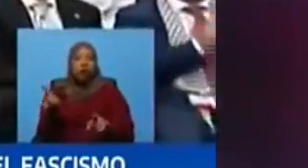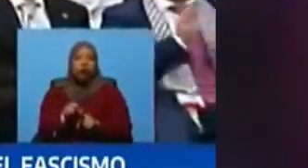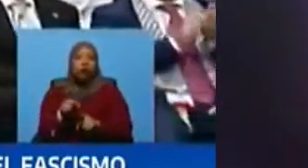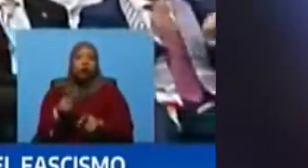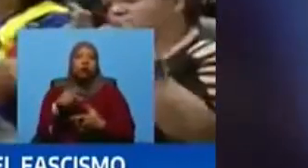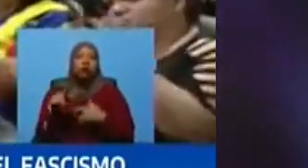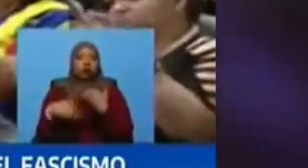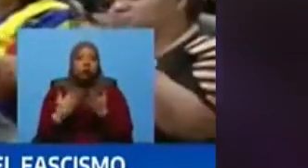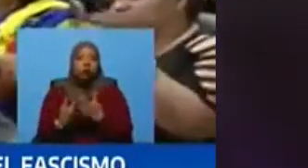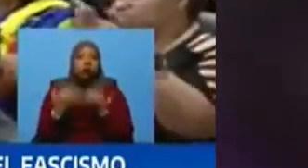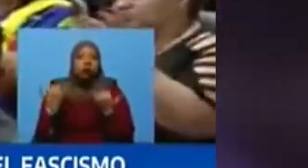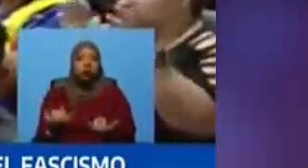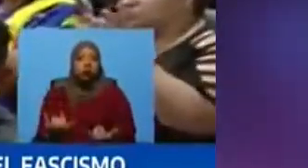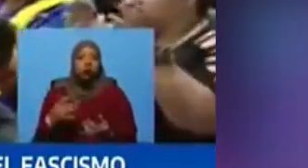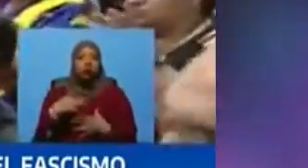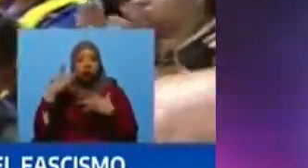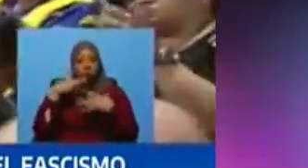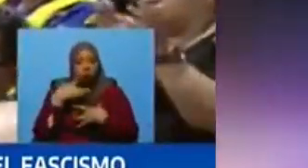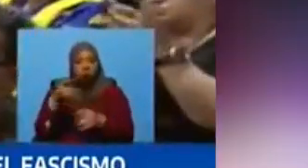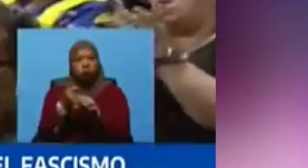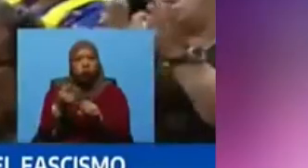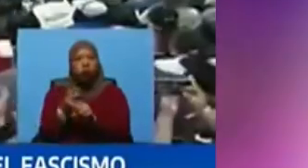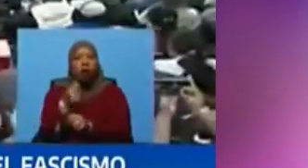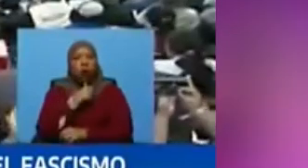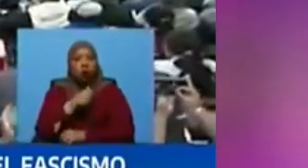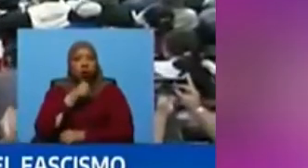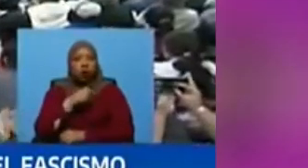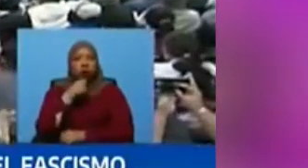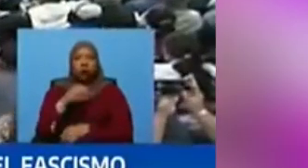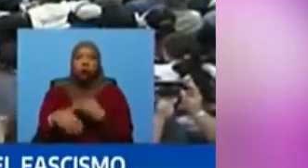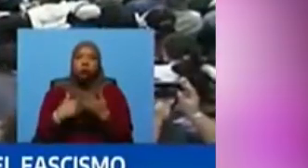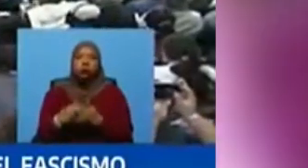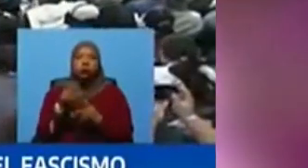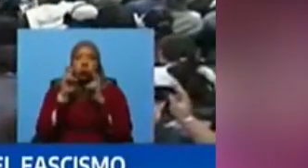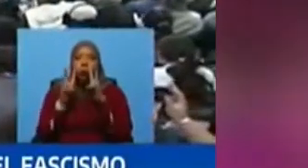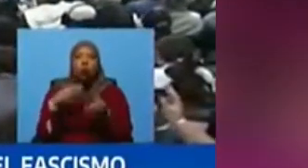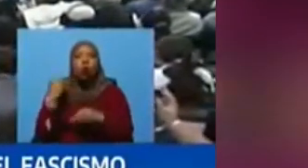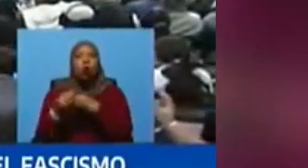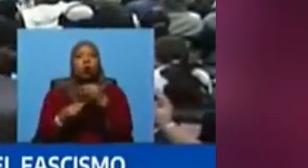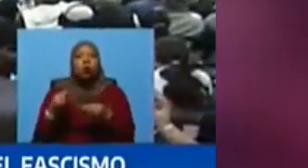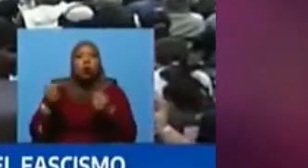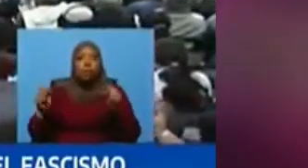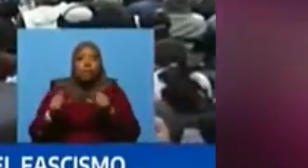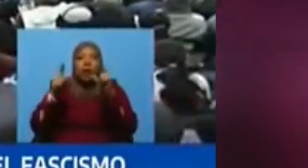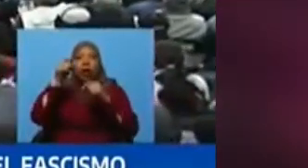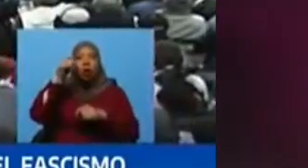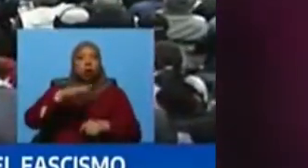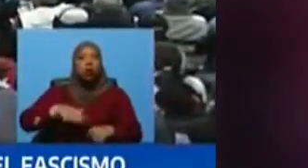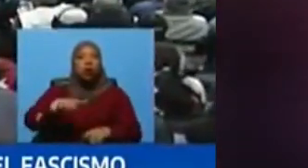su ingenio, de su inteligencia y de su resistencia, ha visto cómo ha nacido un milagro